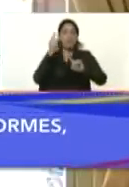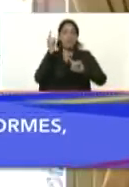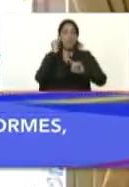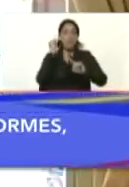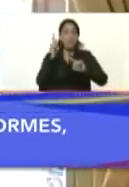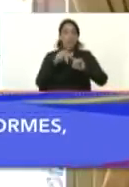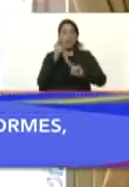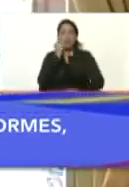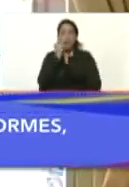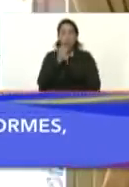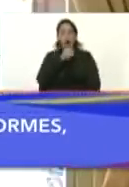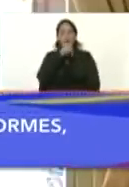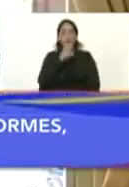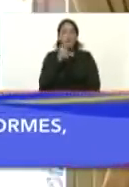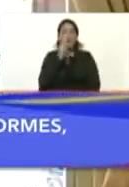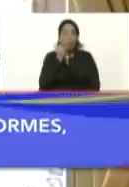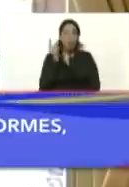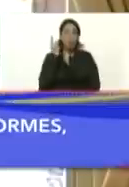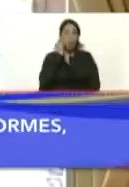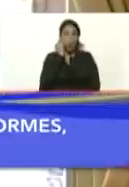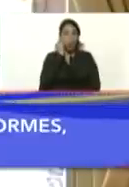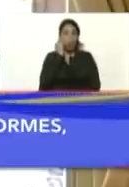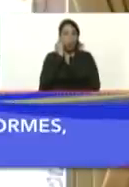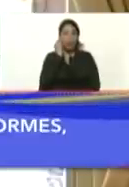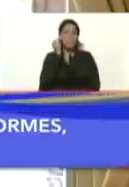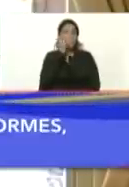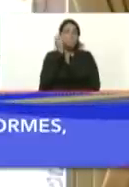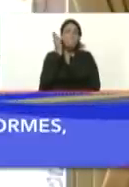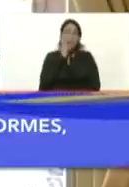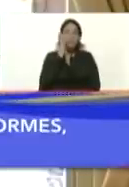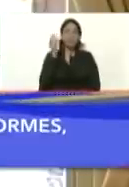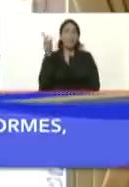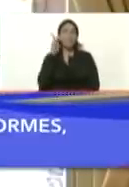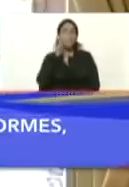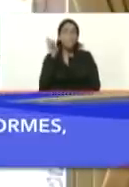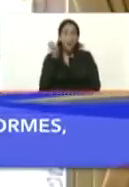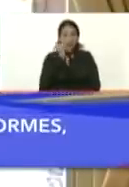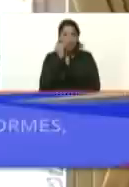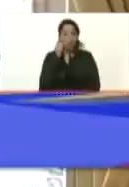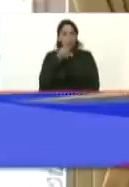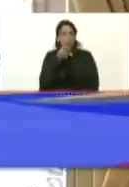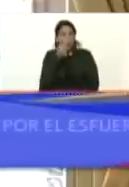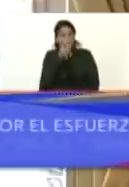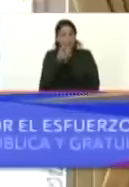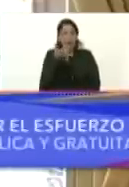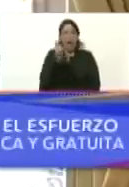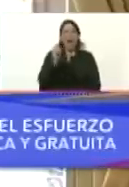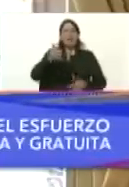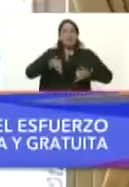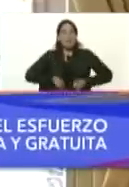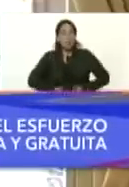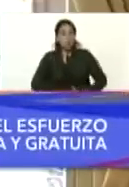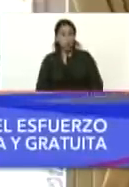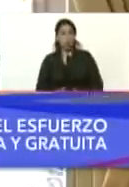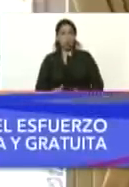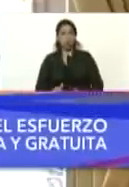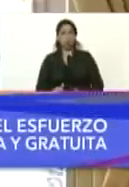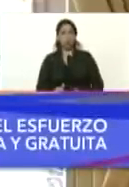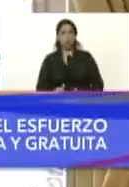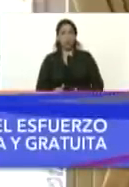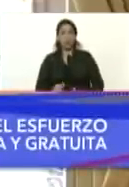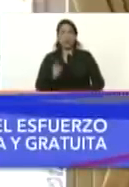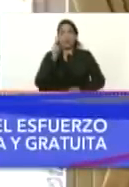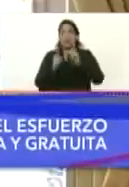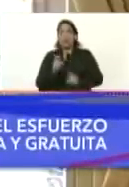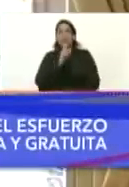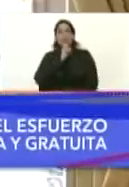abuelas abuelos padrinos y madrinas si usted tiene un niño o una niña y hubo dificultad